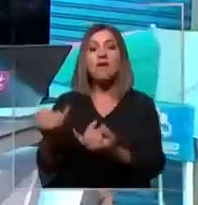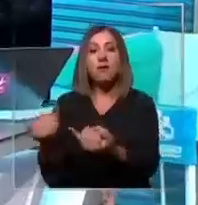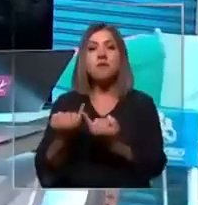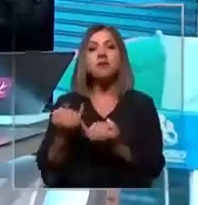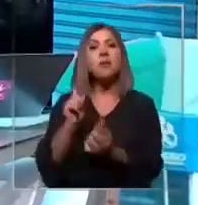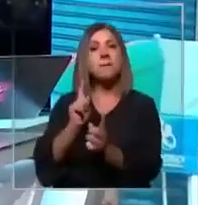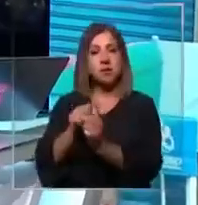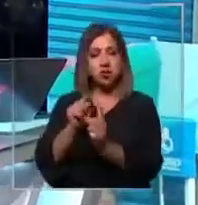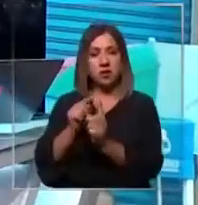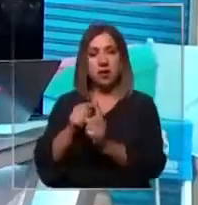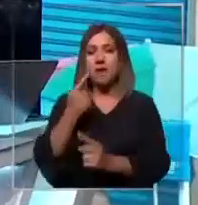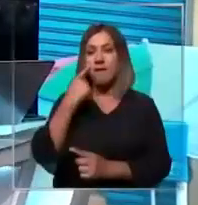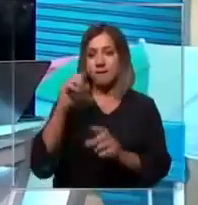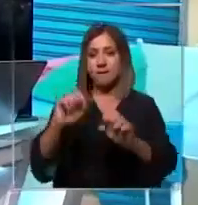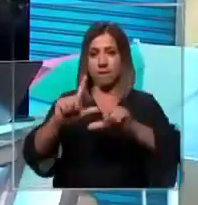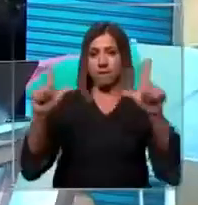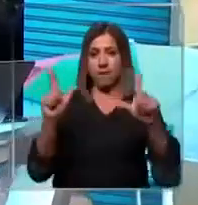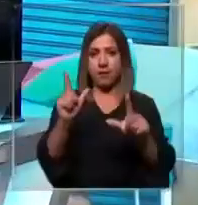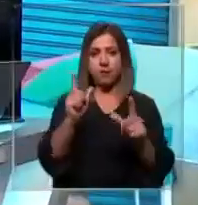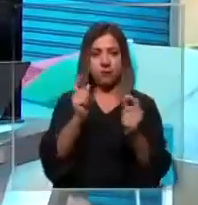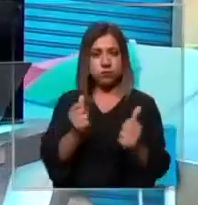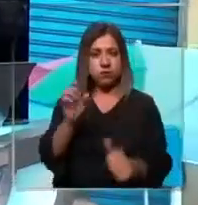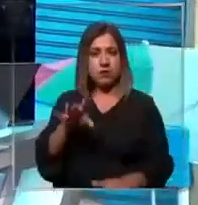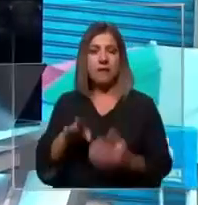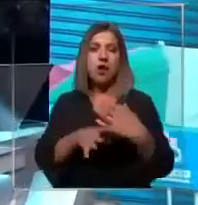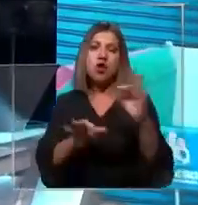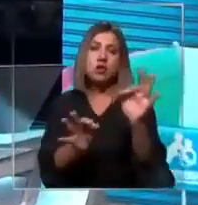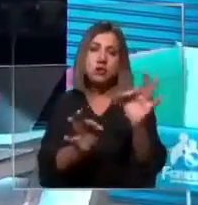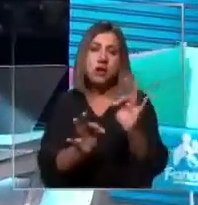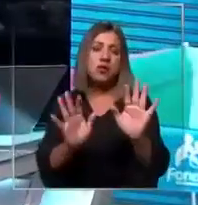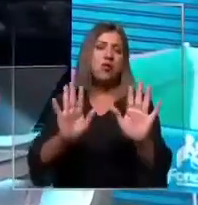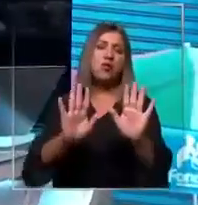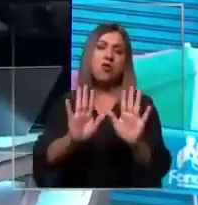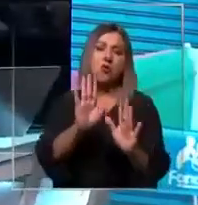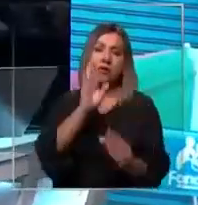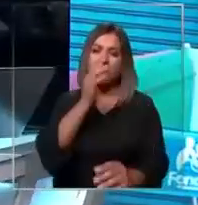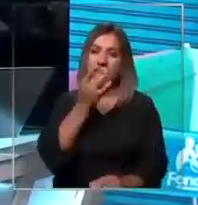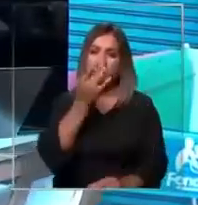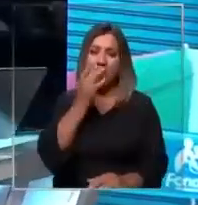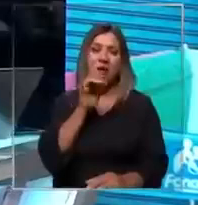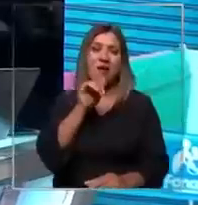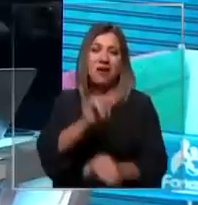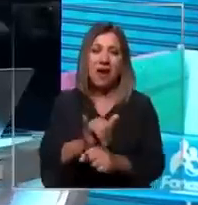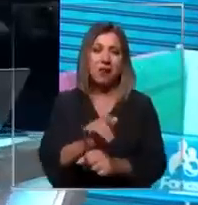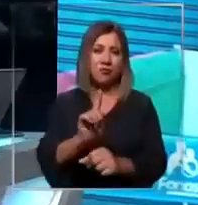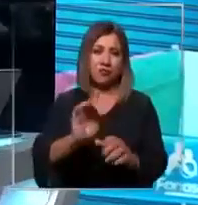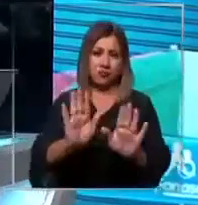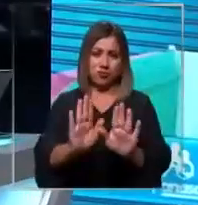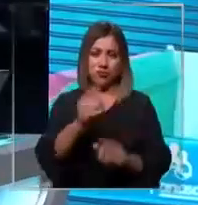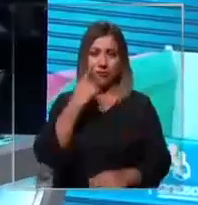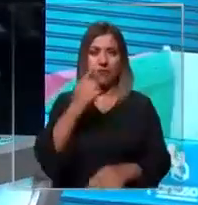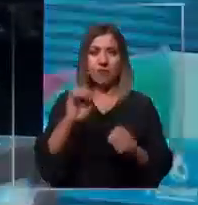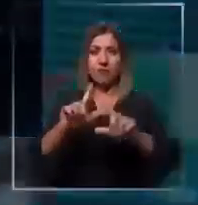personales. En la siguiente nota, expertos dan consejos para evitar ser víctima de este tipo de estafas.